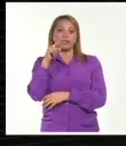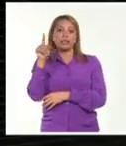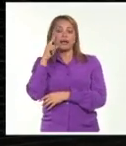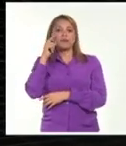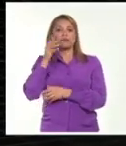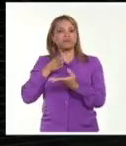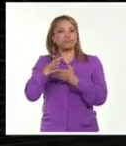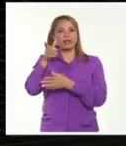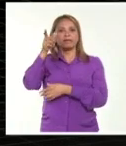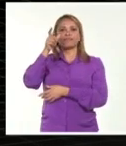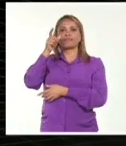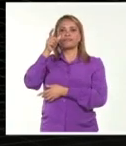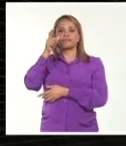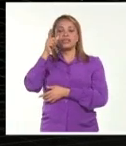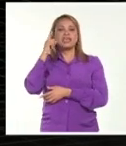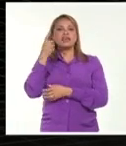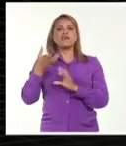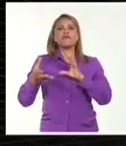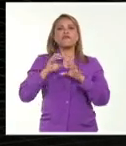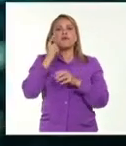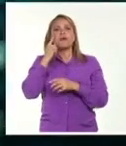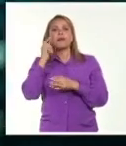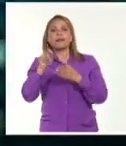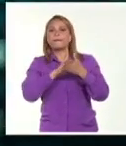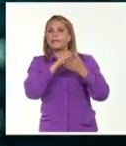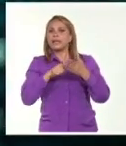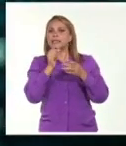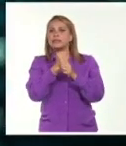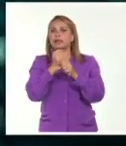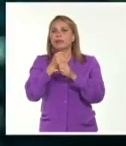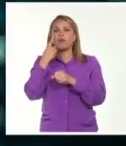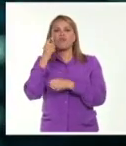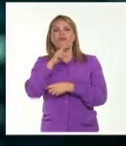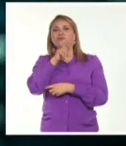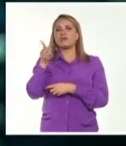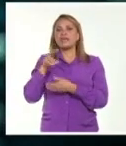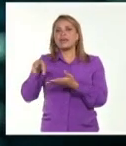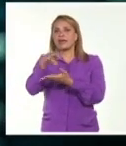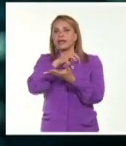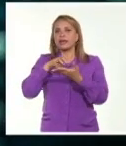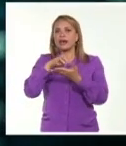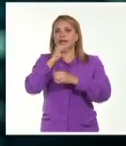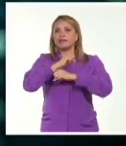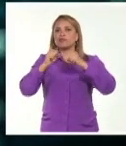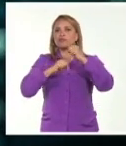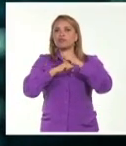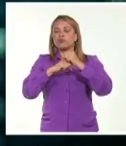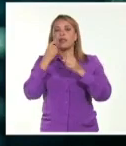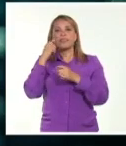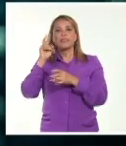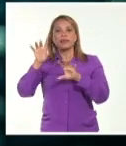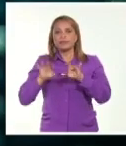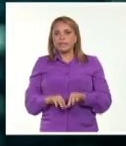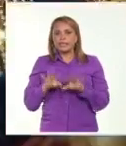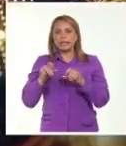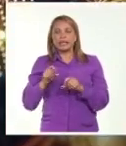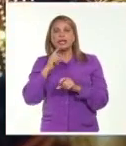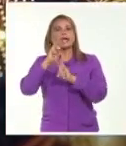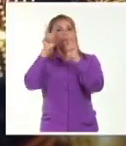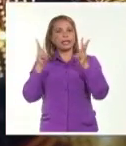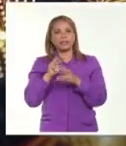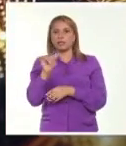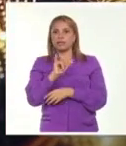articular estrategias para la reducción de vulnerabilidades en áreas como la infraestructura digital y, de manera particular, internet,